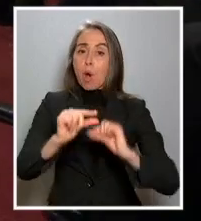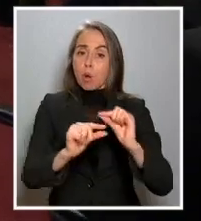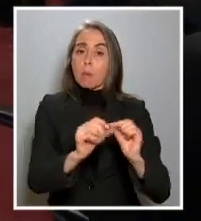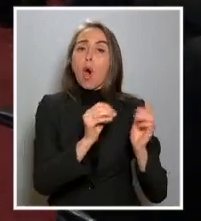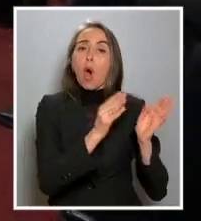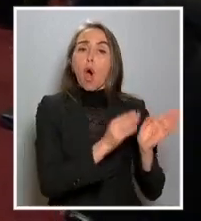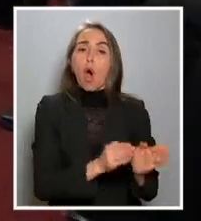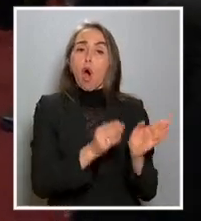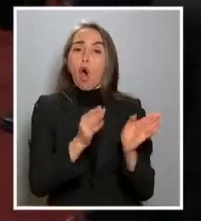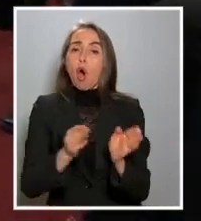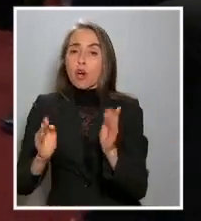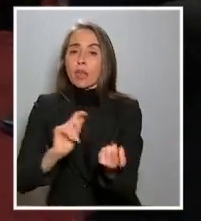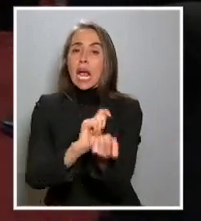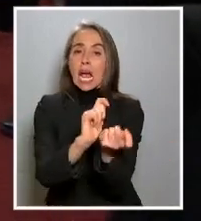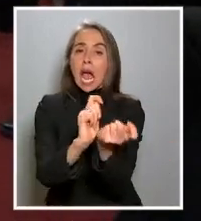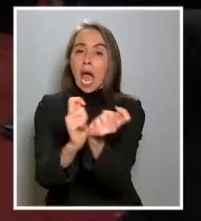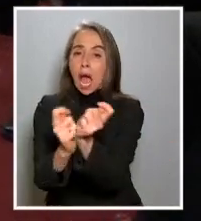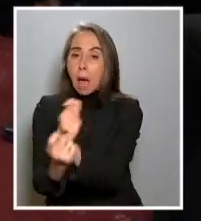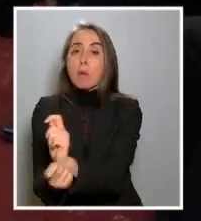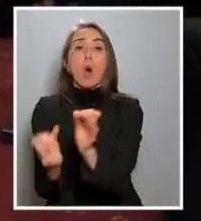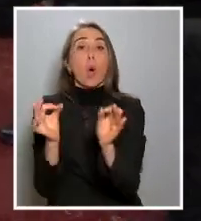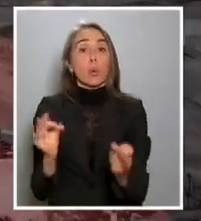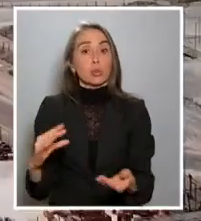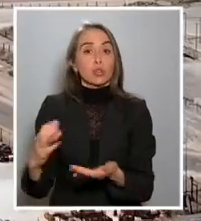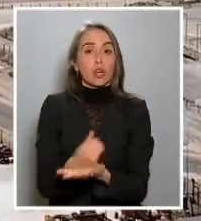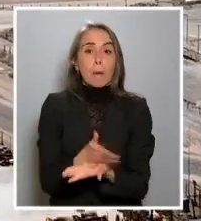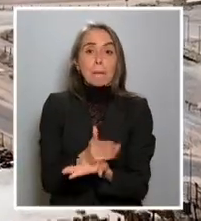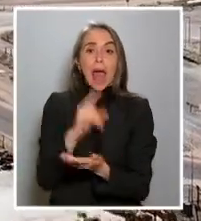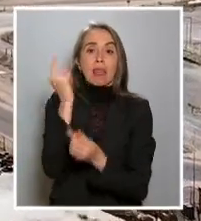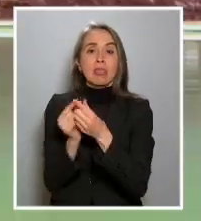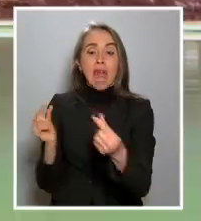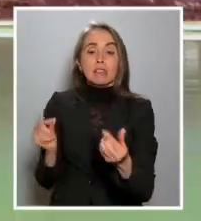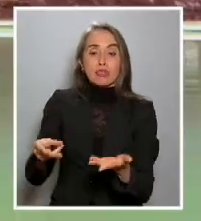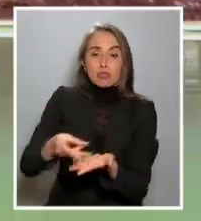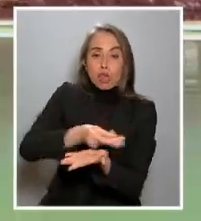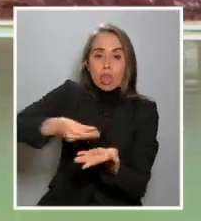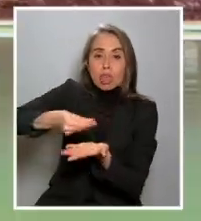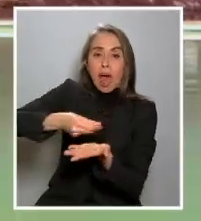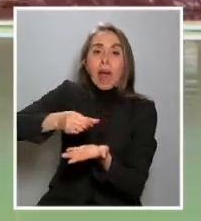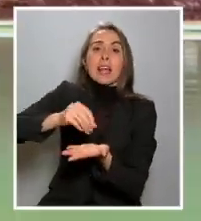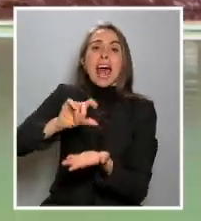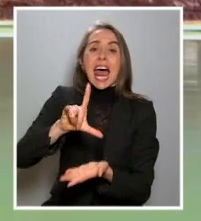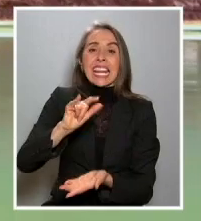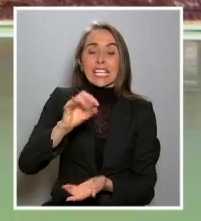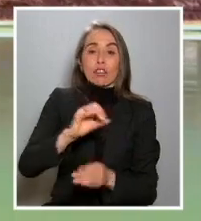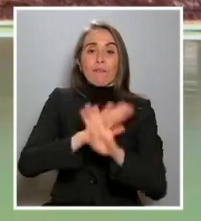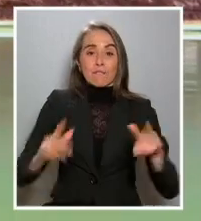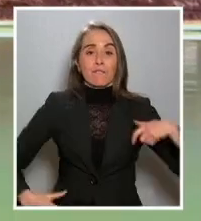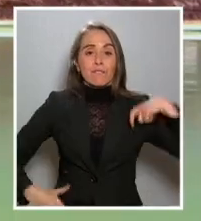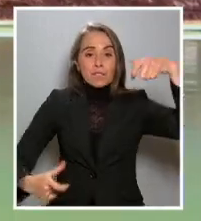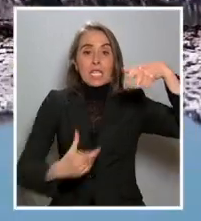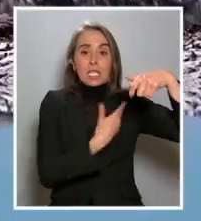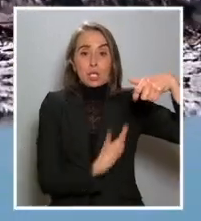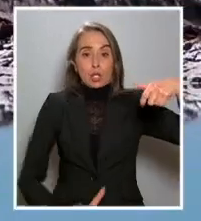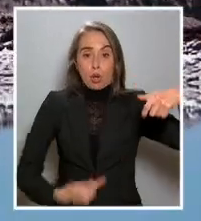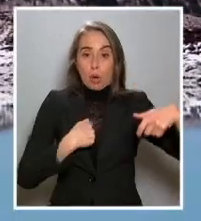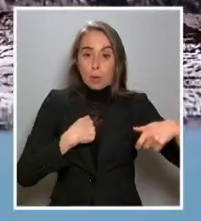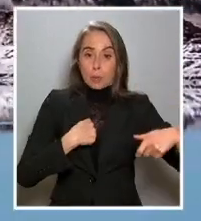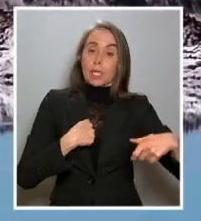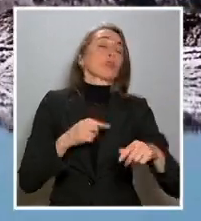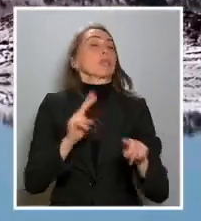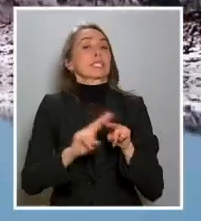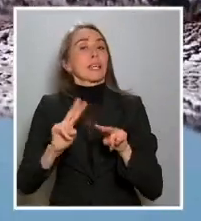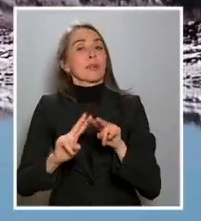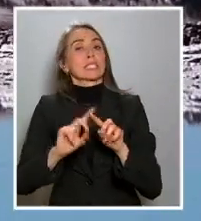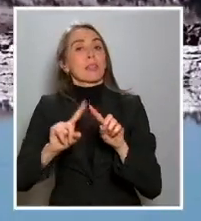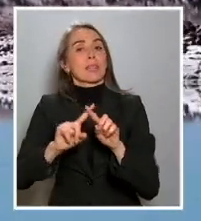ordenada. Eso es justamente lo que está logrando la Estrategia Nacional del Litio, porque cuando finalice nuestro mandato, se van a estar